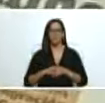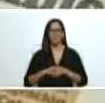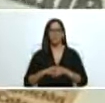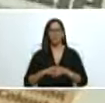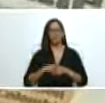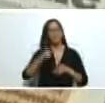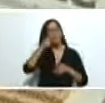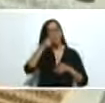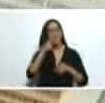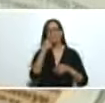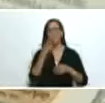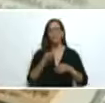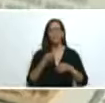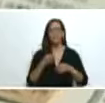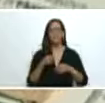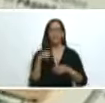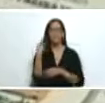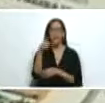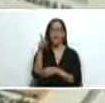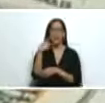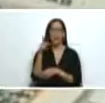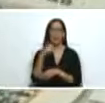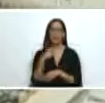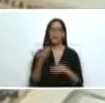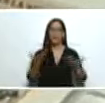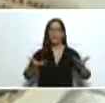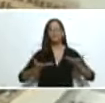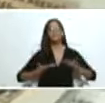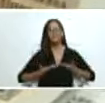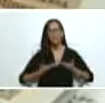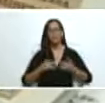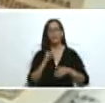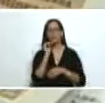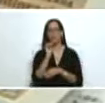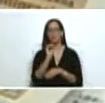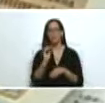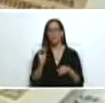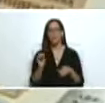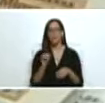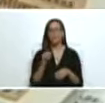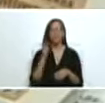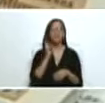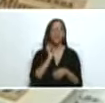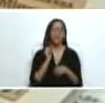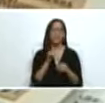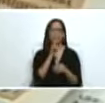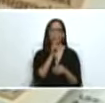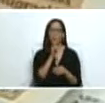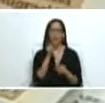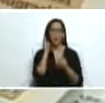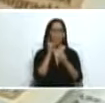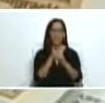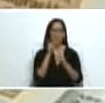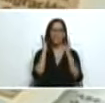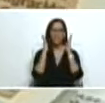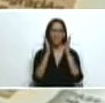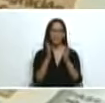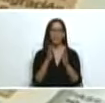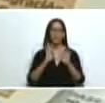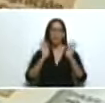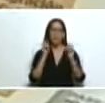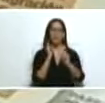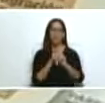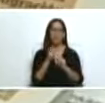Fiscalía visita parroquias para recibir denuncias. Tarek William Saad informó que el objetivo es atender de forma directa los reclamos